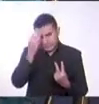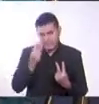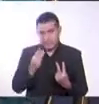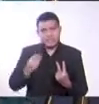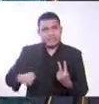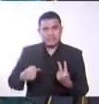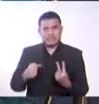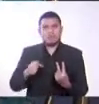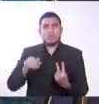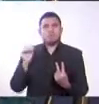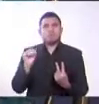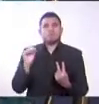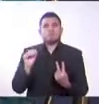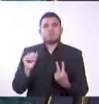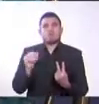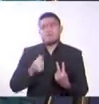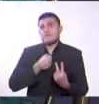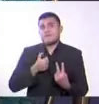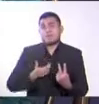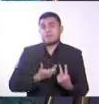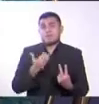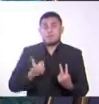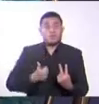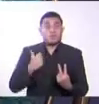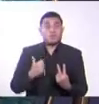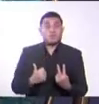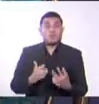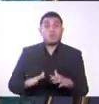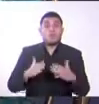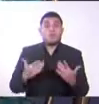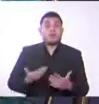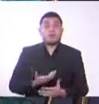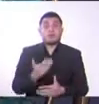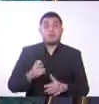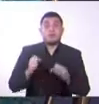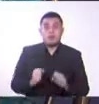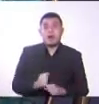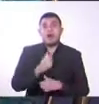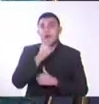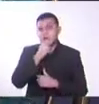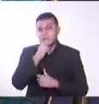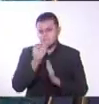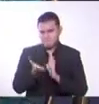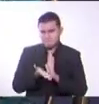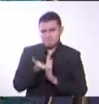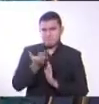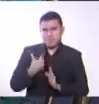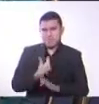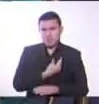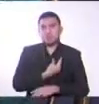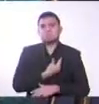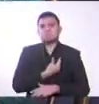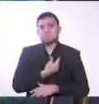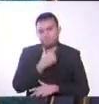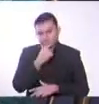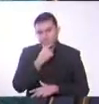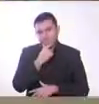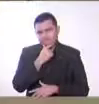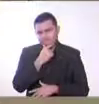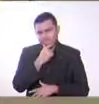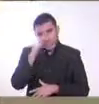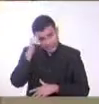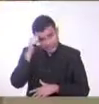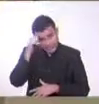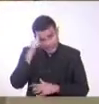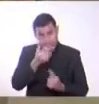nos dan información que nos es útil para que nosotros podamos llegar a fortalecer nuestro sentido crítico. Por ese lado está